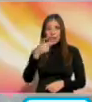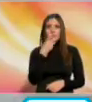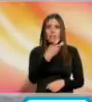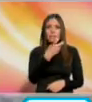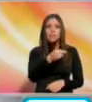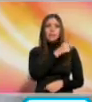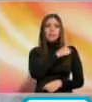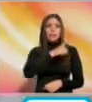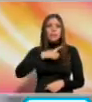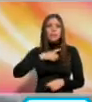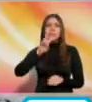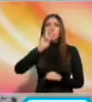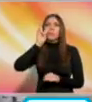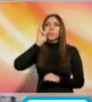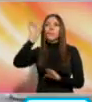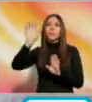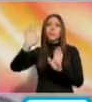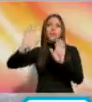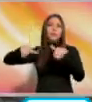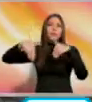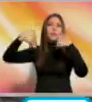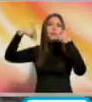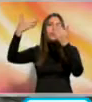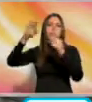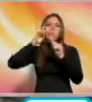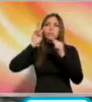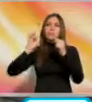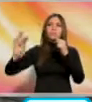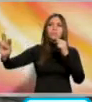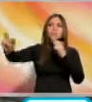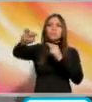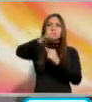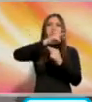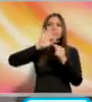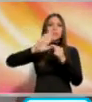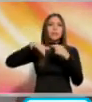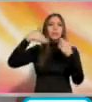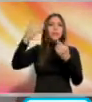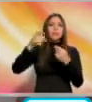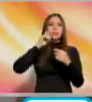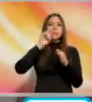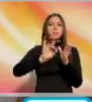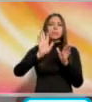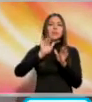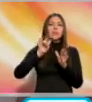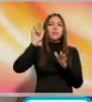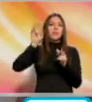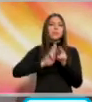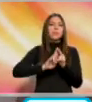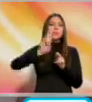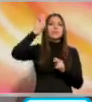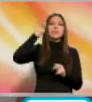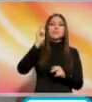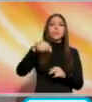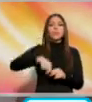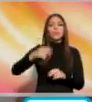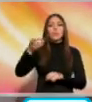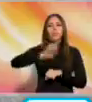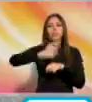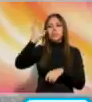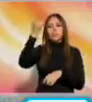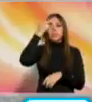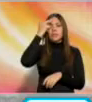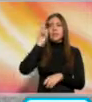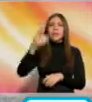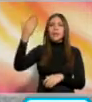afuera, que eso es como nuestra frontera más mágica, así más wow, ¿no? Sí. Un vuelo tripulado. Y justo lo que conmemoramos es ese momento en el que el